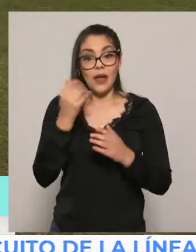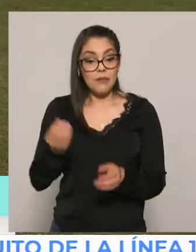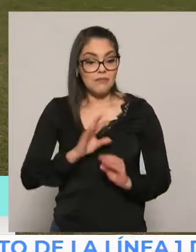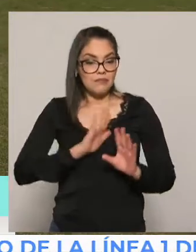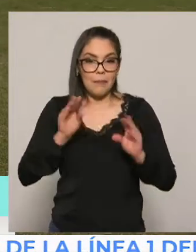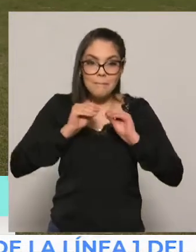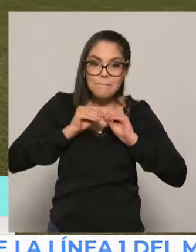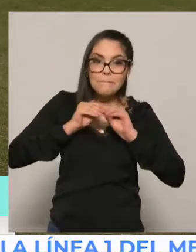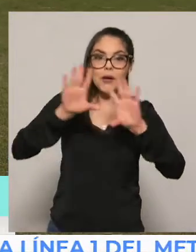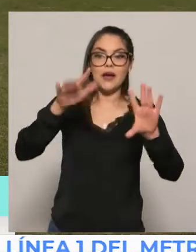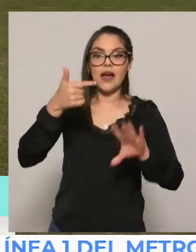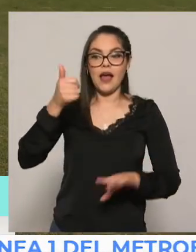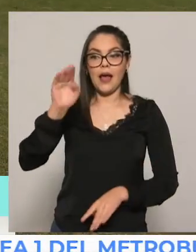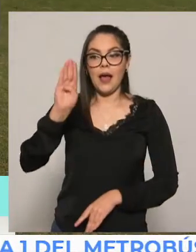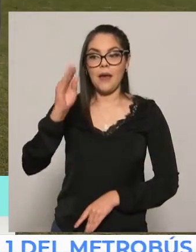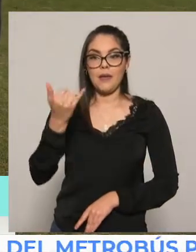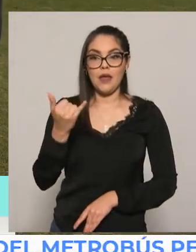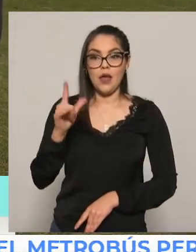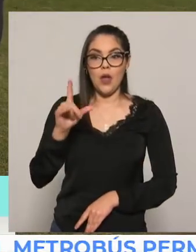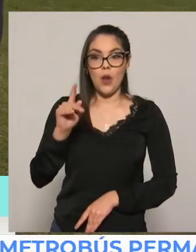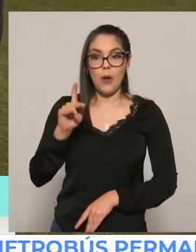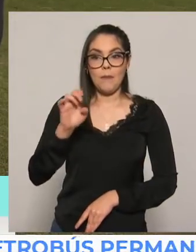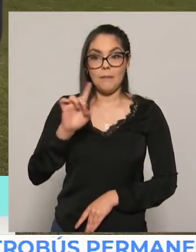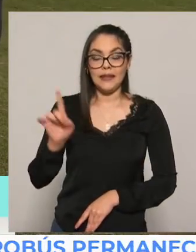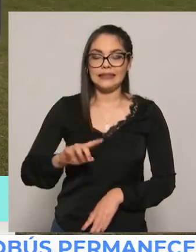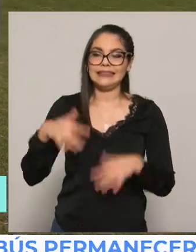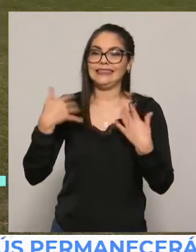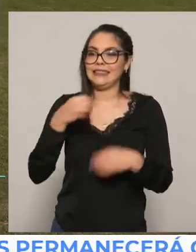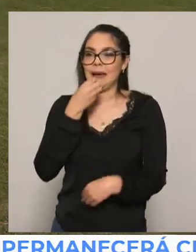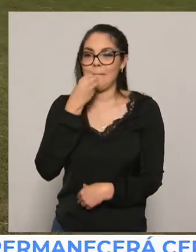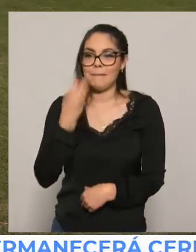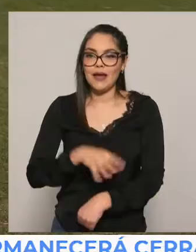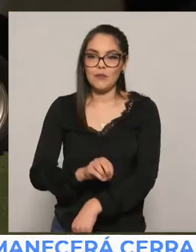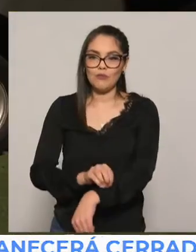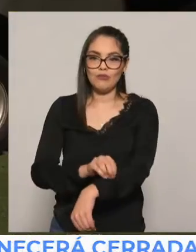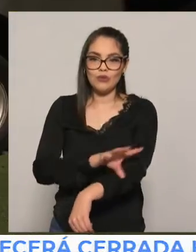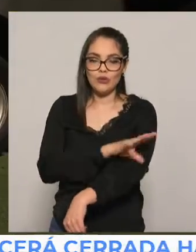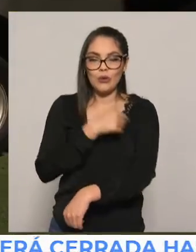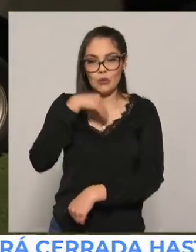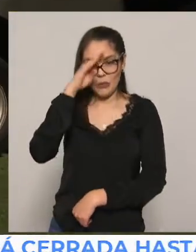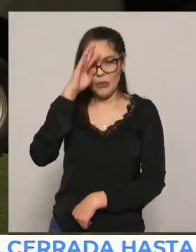resultado de los chicos también han sido muy consistentes, yo creo que podemos esperar un buen papel del golf.